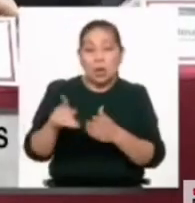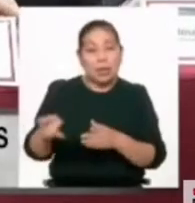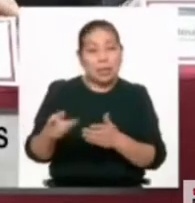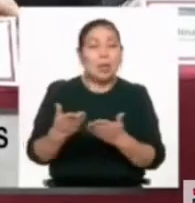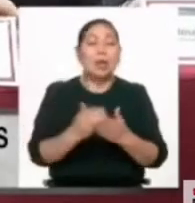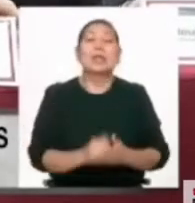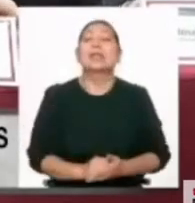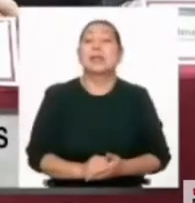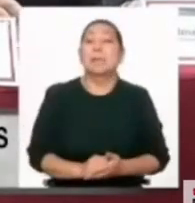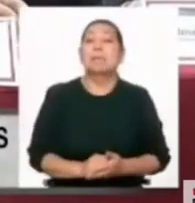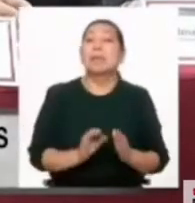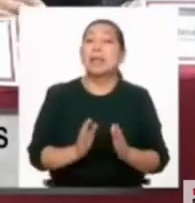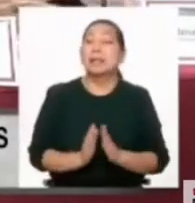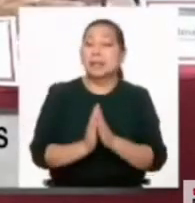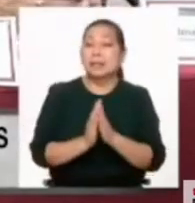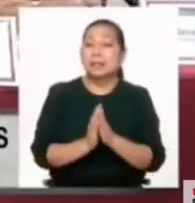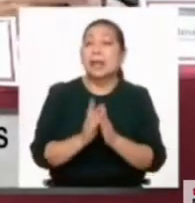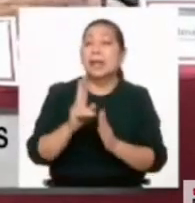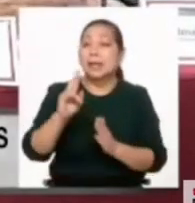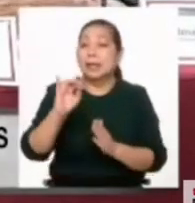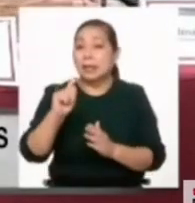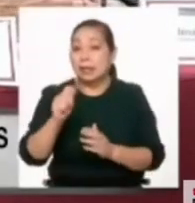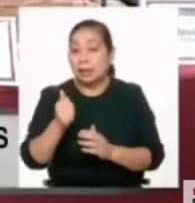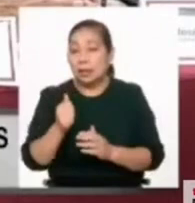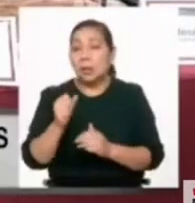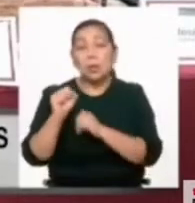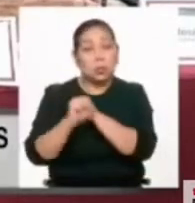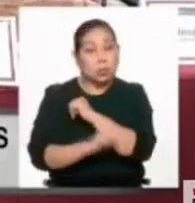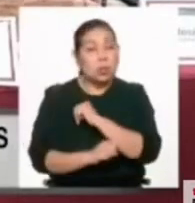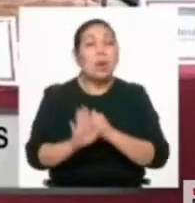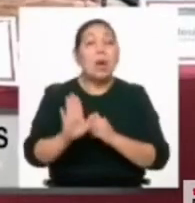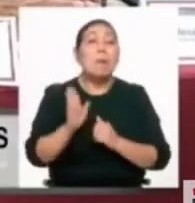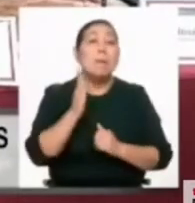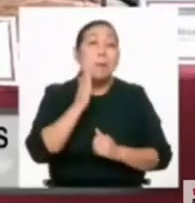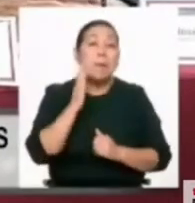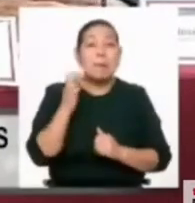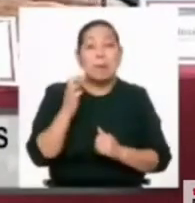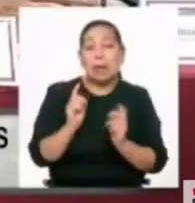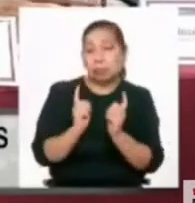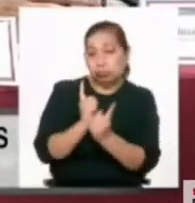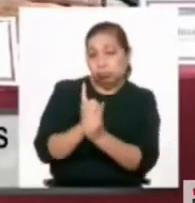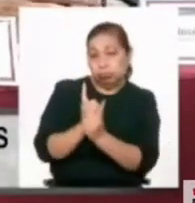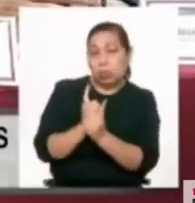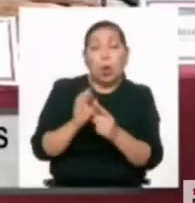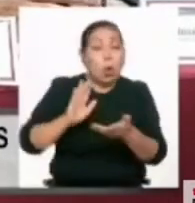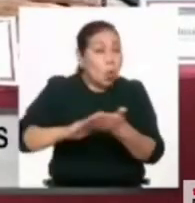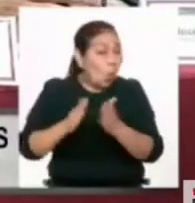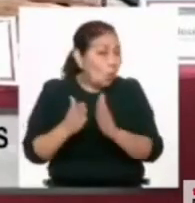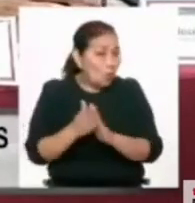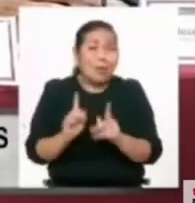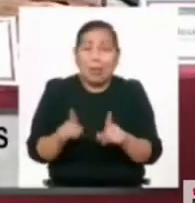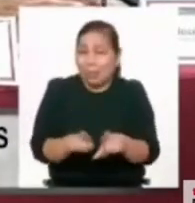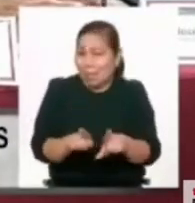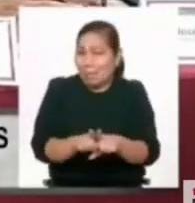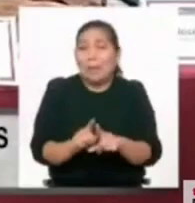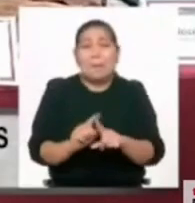de la institución de Santa Rita Sur. Los papás tienen un punto de vista, la comunidad en pleno